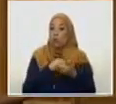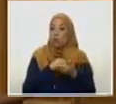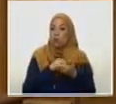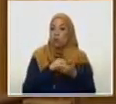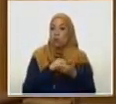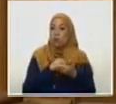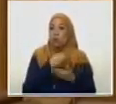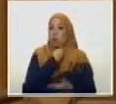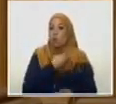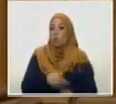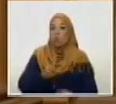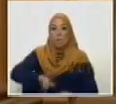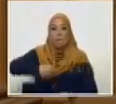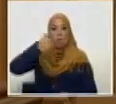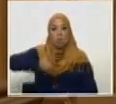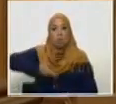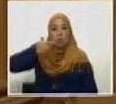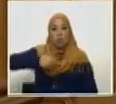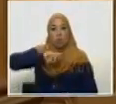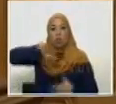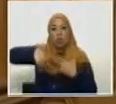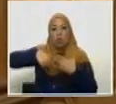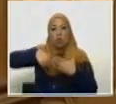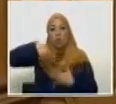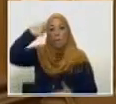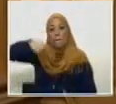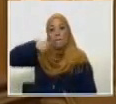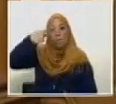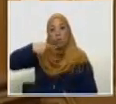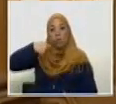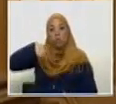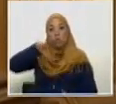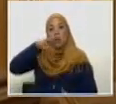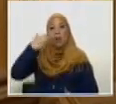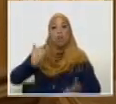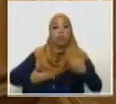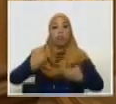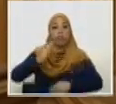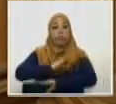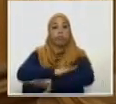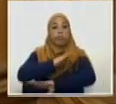perdió el elemento más poderoso de todo político y de todo gobierno, y es su moral.